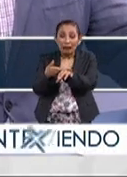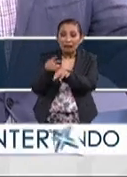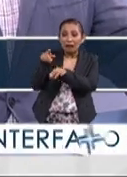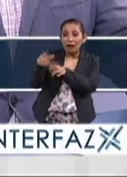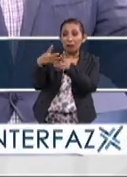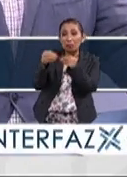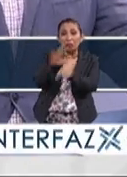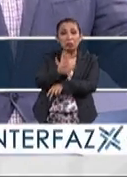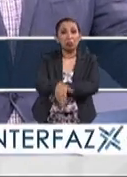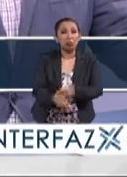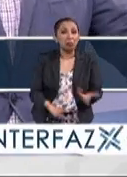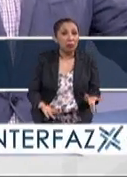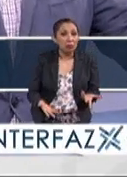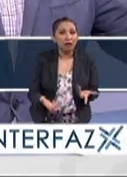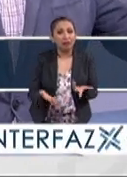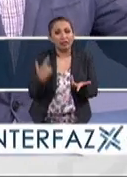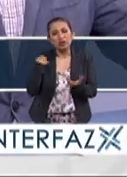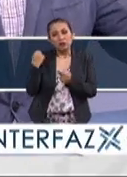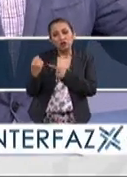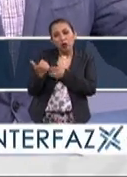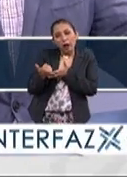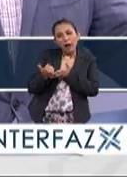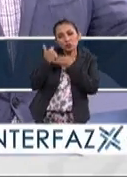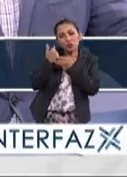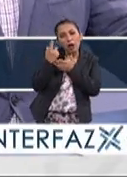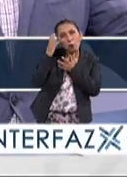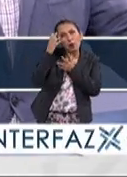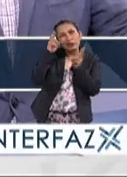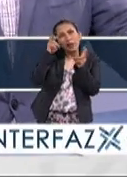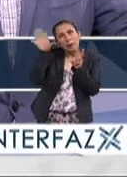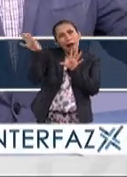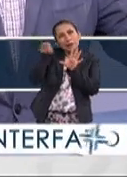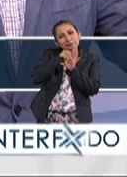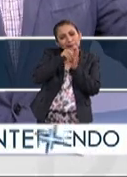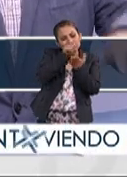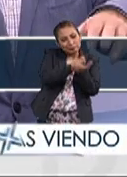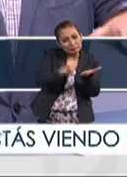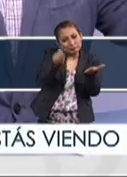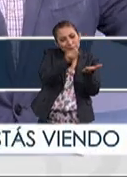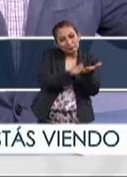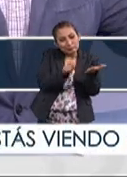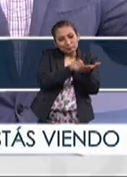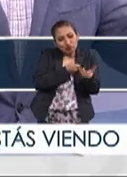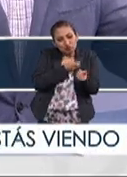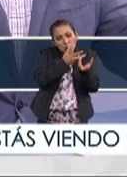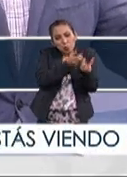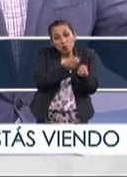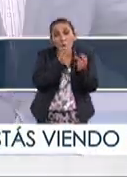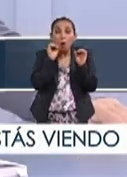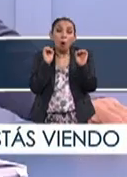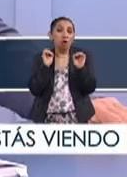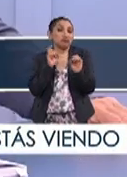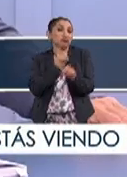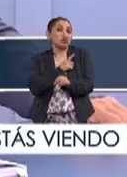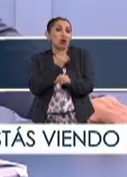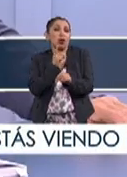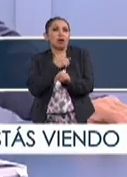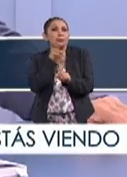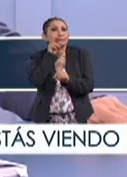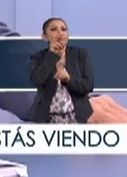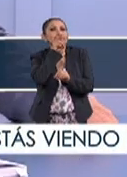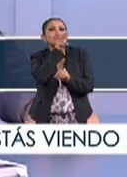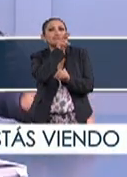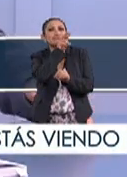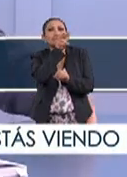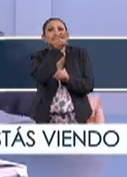que ha desaparecido. Yo creo que esos son los tres temas lógicos o simplemente la